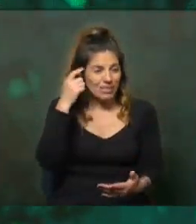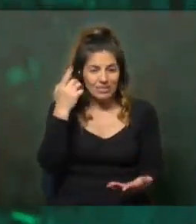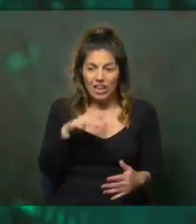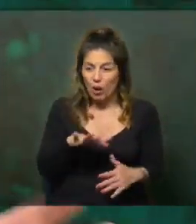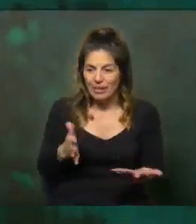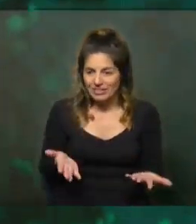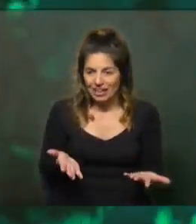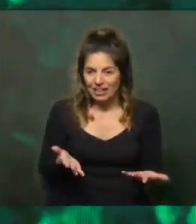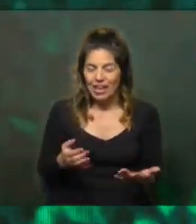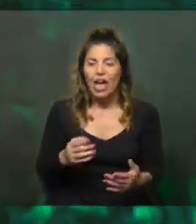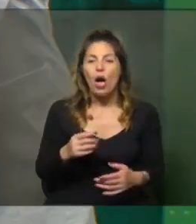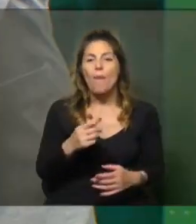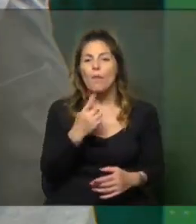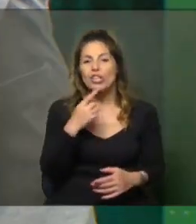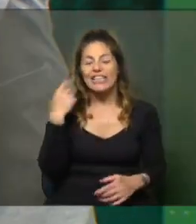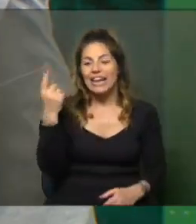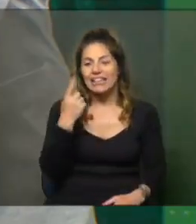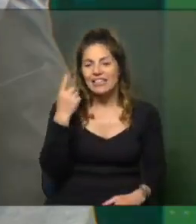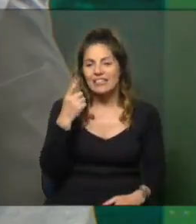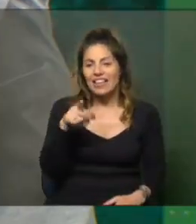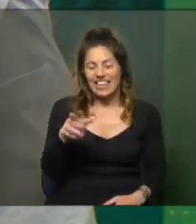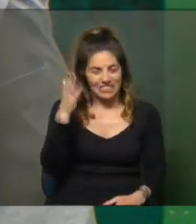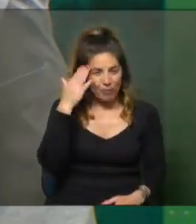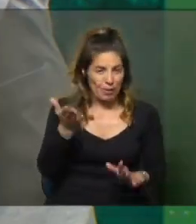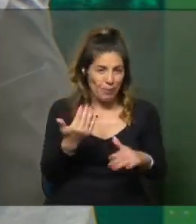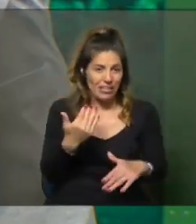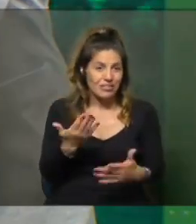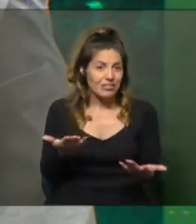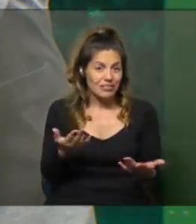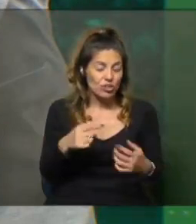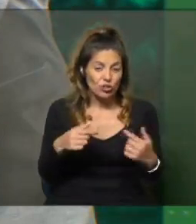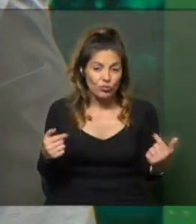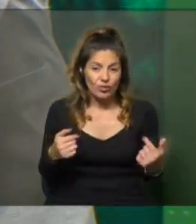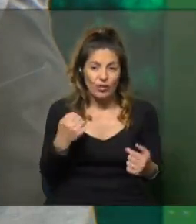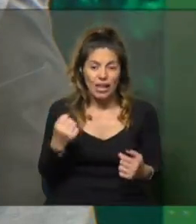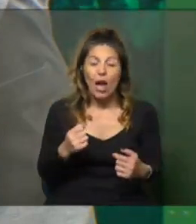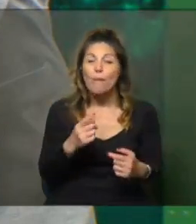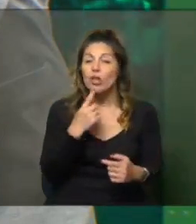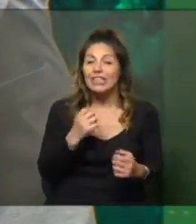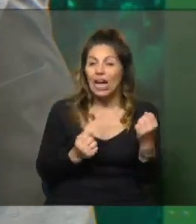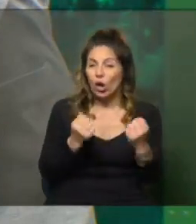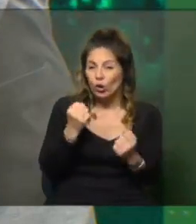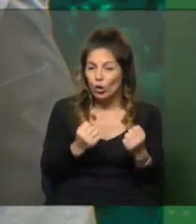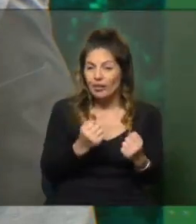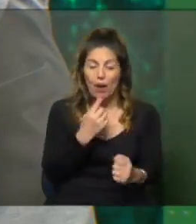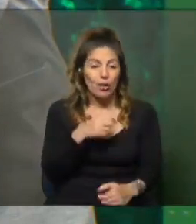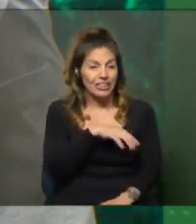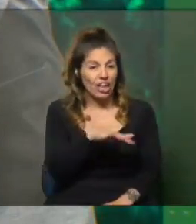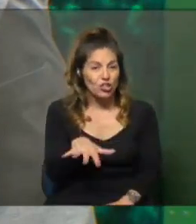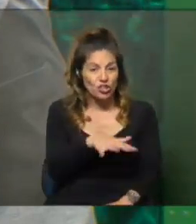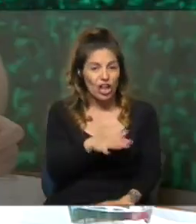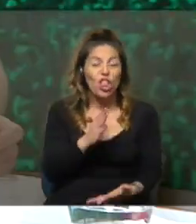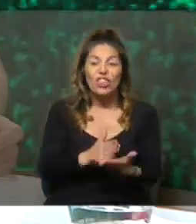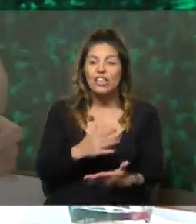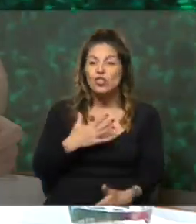suceder la política exterior obviamente ávaro de esto sabe muchísimo más bueno Son son casos elementales la política económica la política social los Derechos